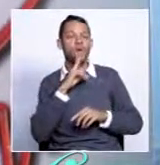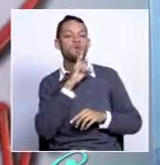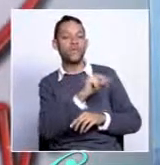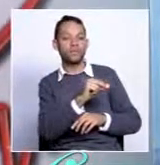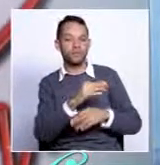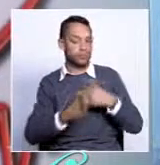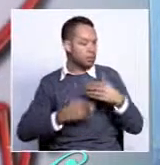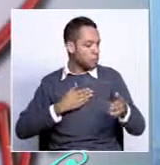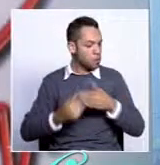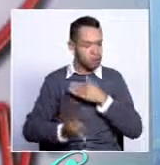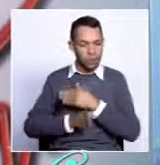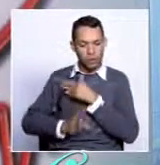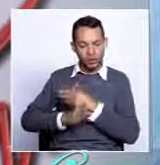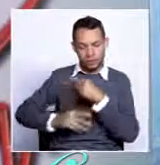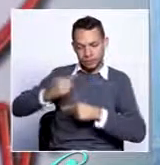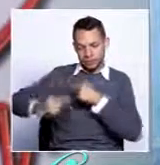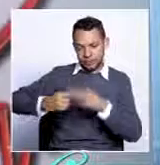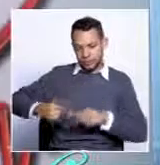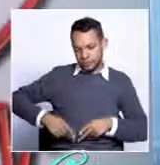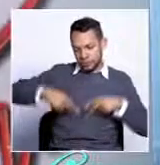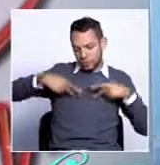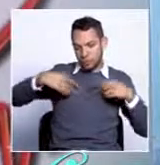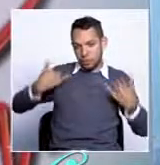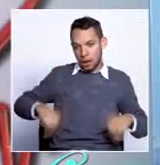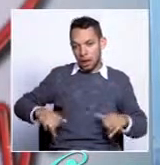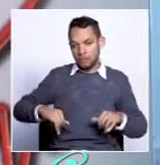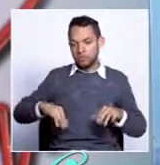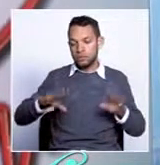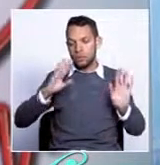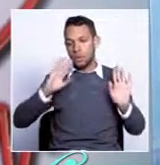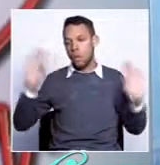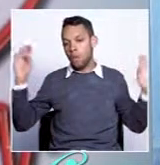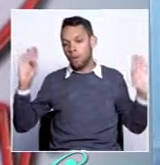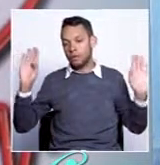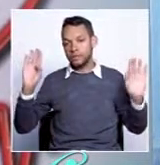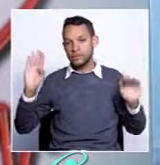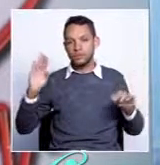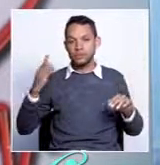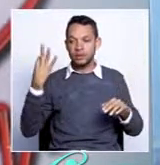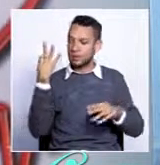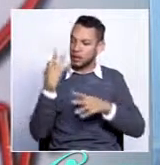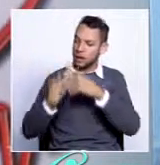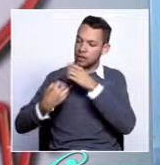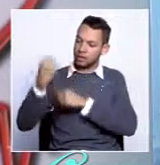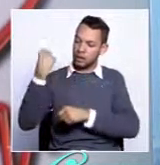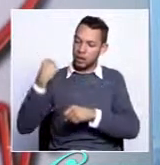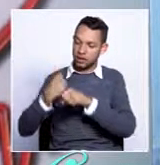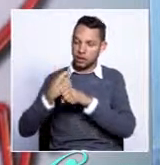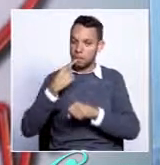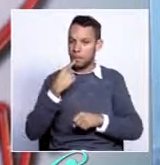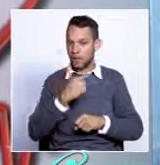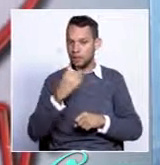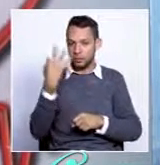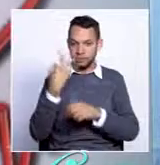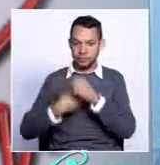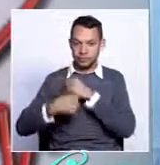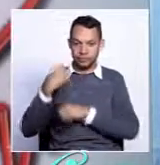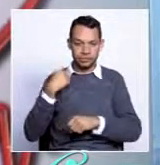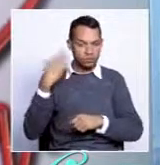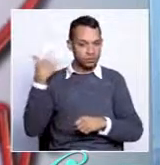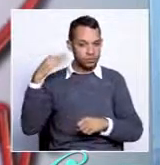pero yo continúe la historia clínica y mi hijo no doctores o no hace tres años yo es decir